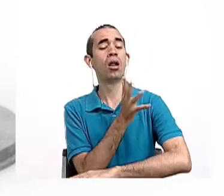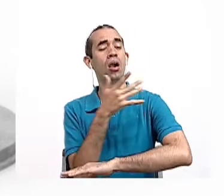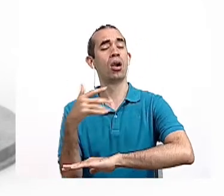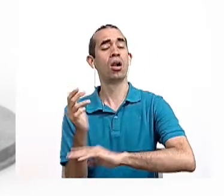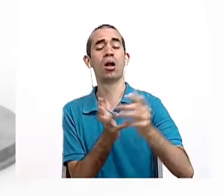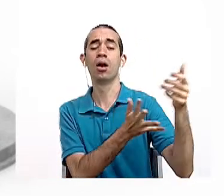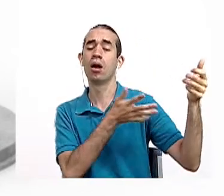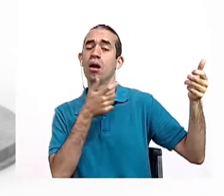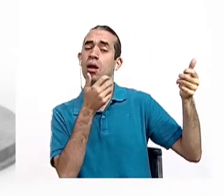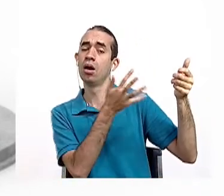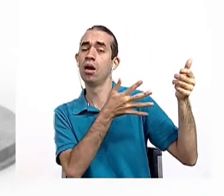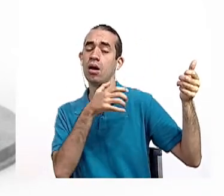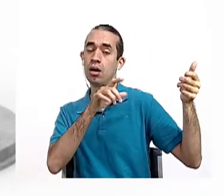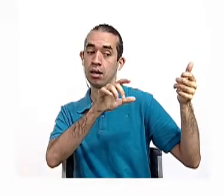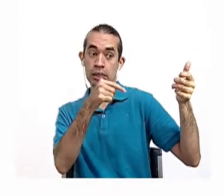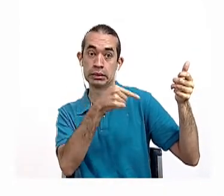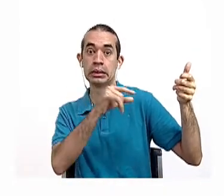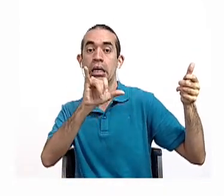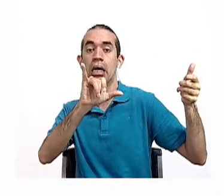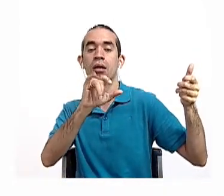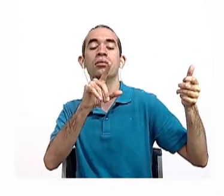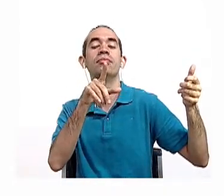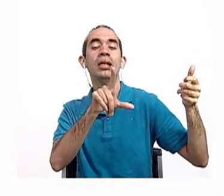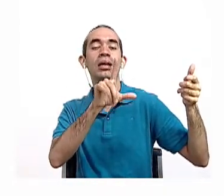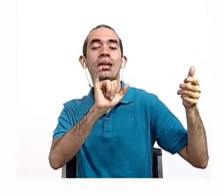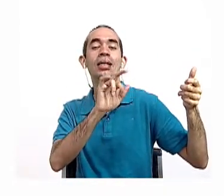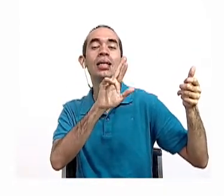musical llamado lira.